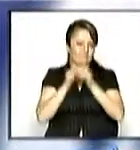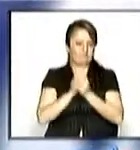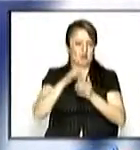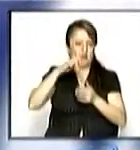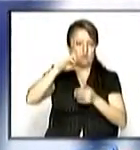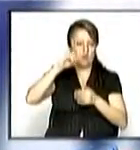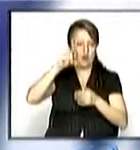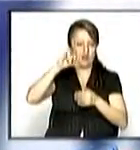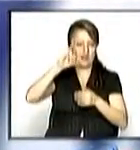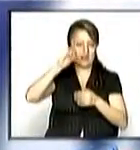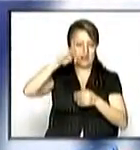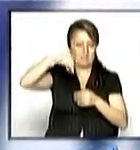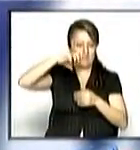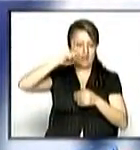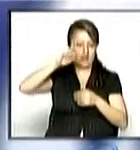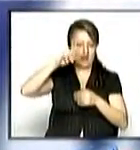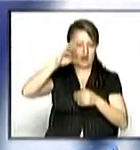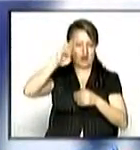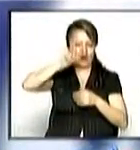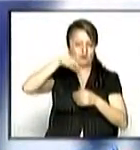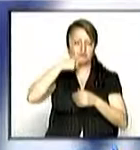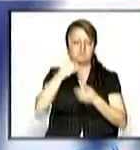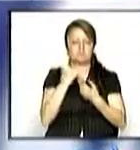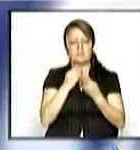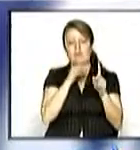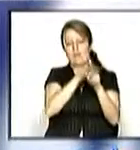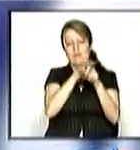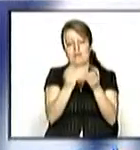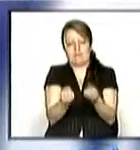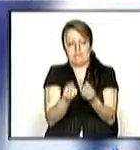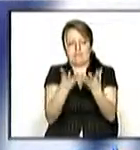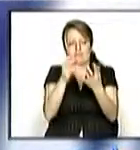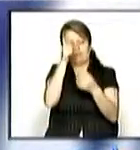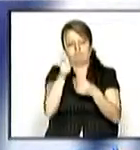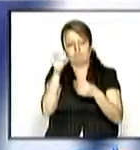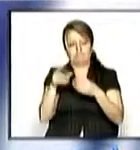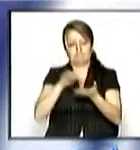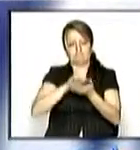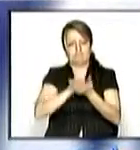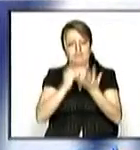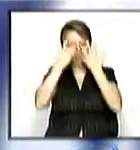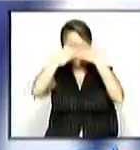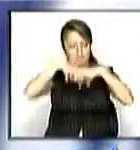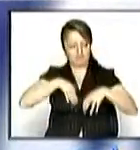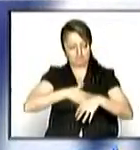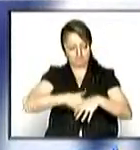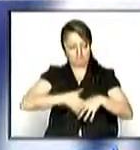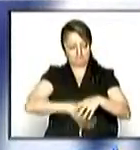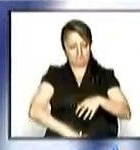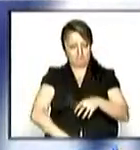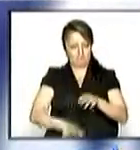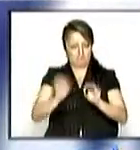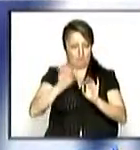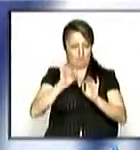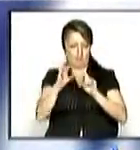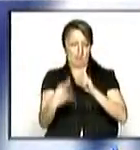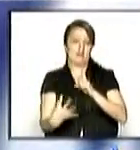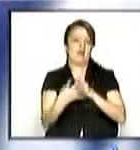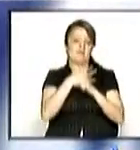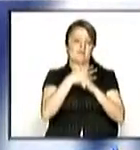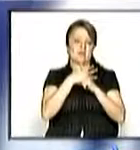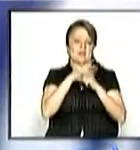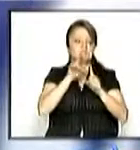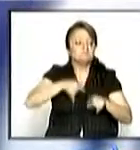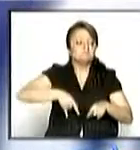polímeros que generan este tipo de problemas alérgicos, y va a ir al sistema digestivo y también afecta vías